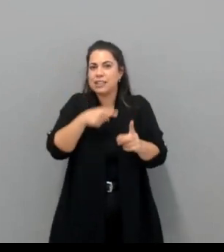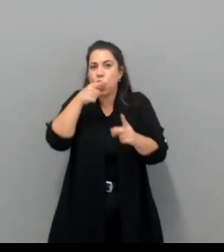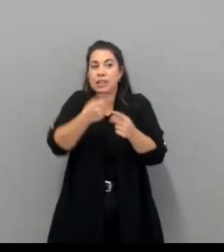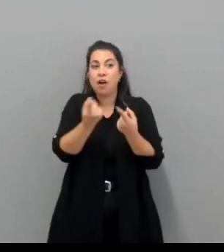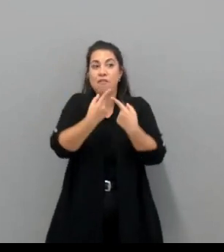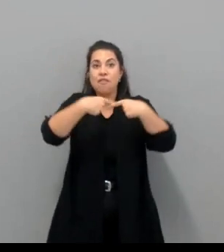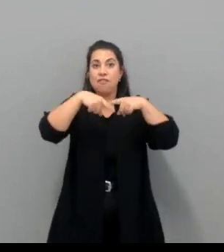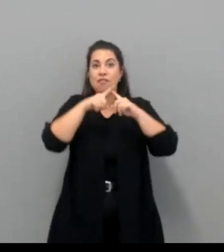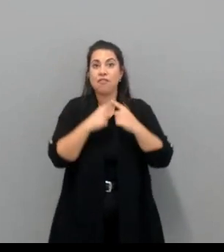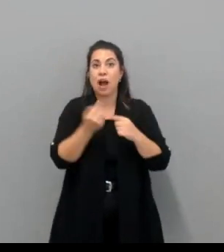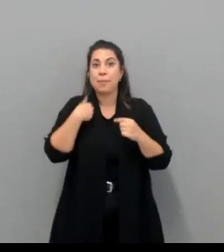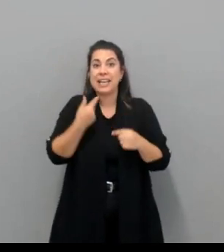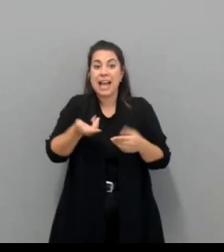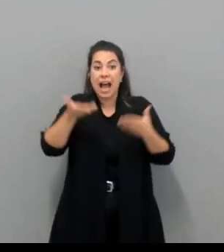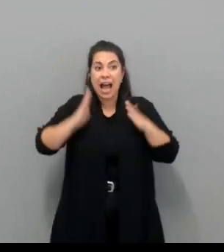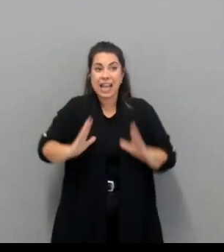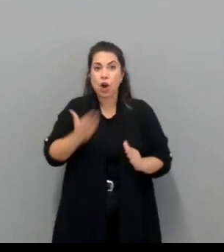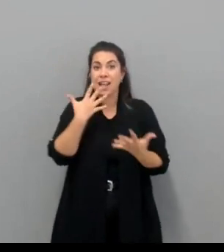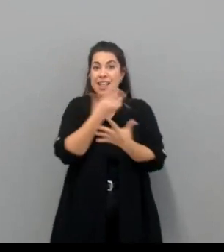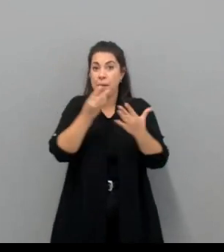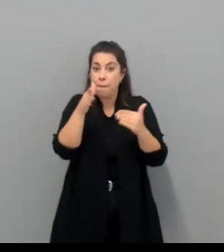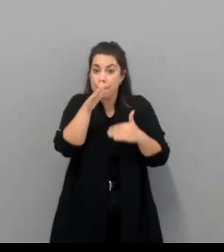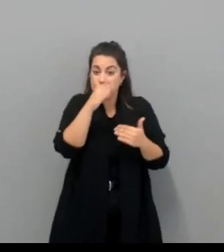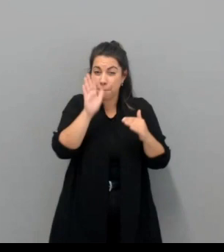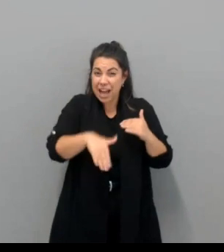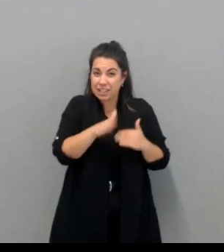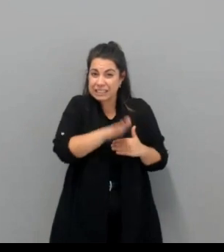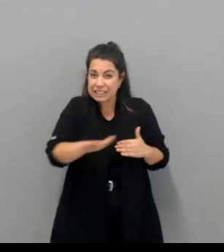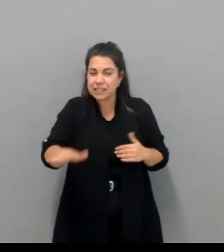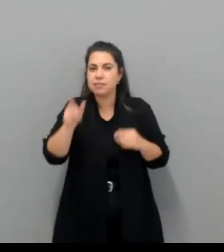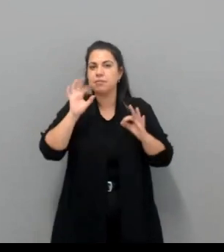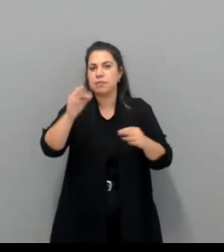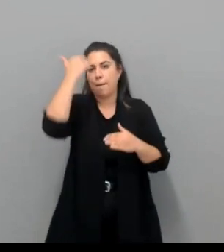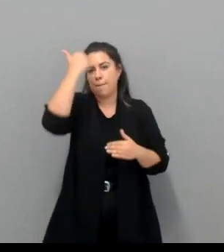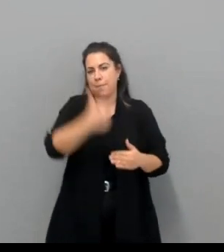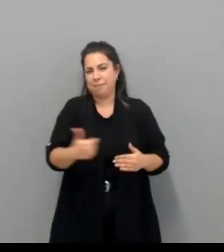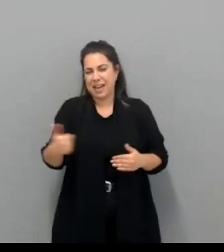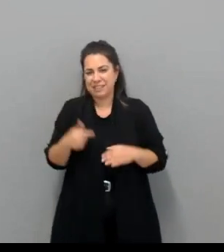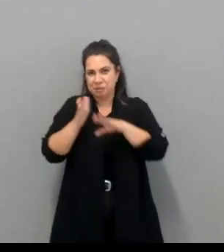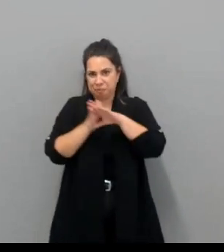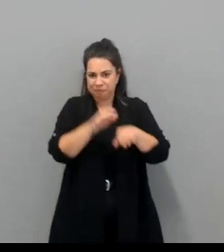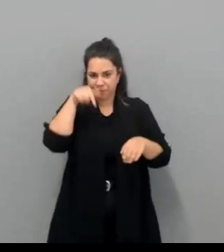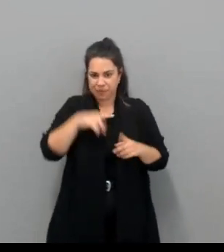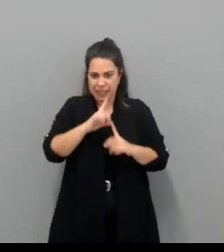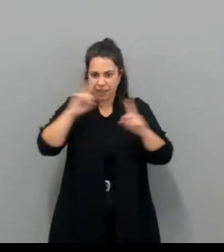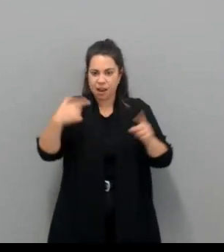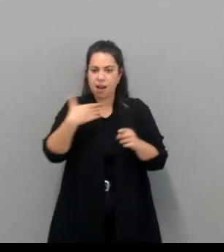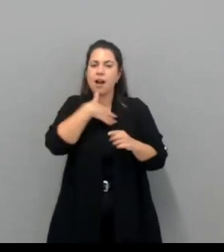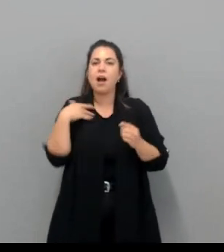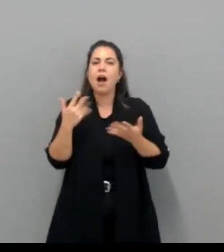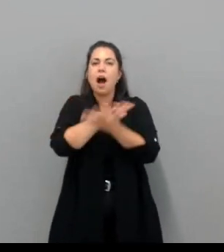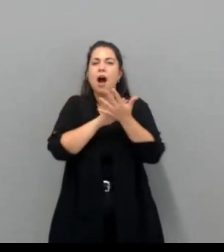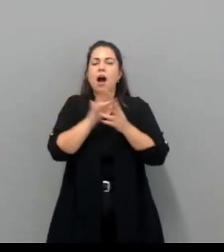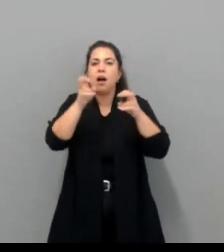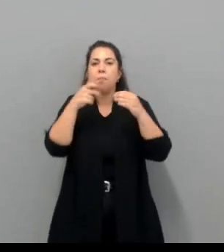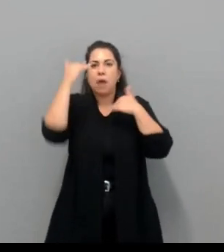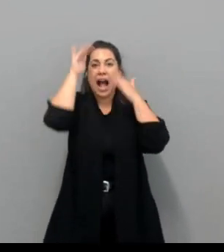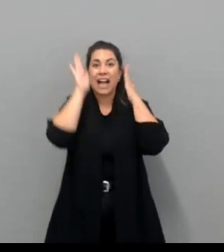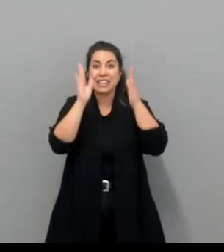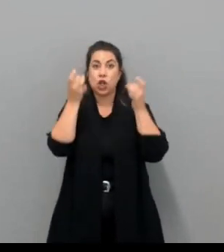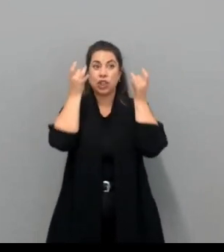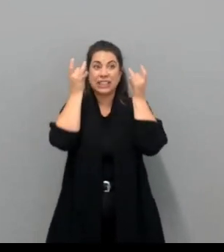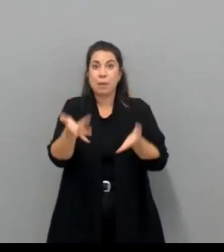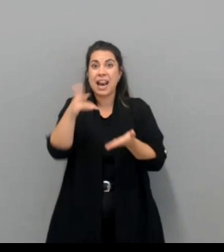menores con parálisis cerebral. Este año nos hemos propuesto hablar de la atención temprana en el Día Mundial de la